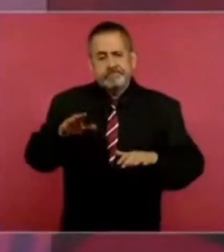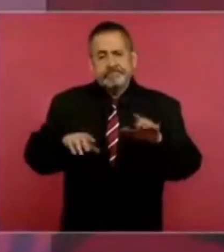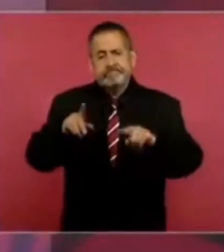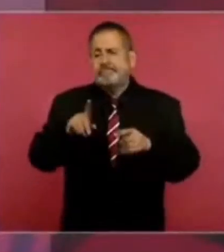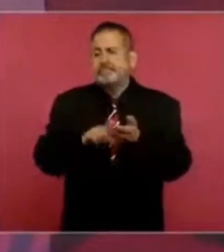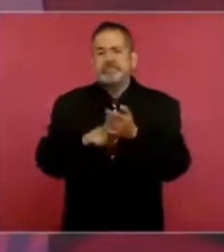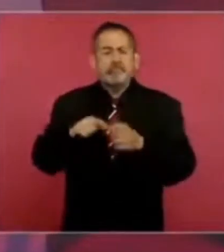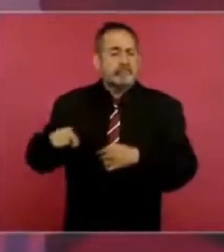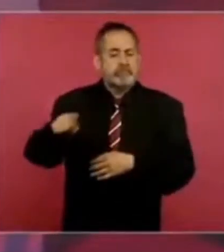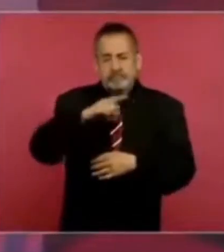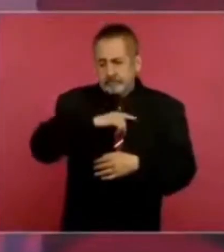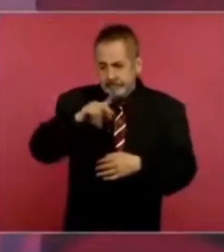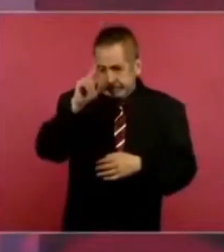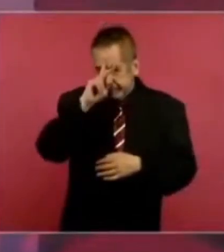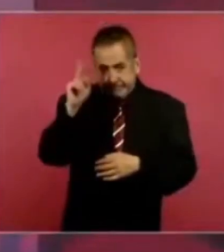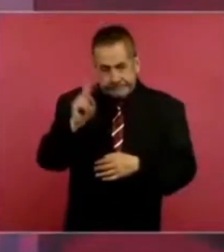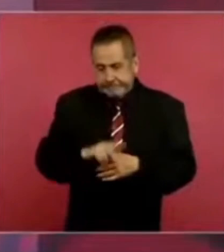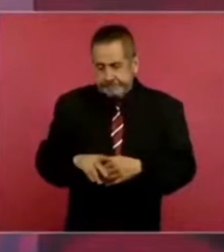hasta peores